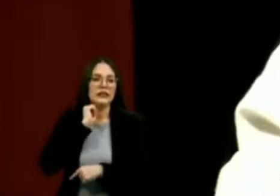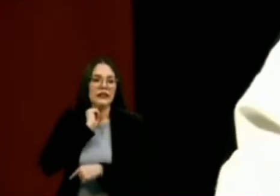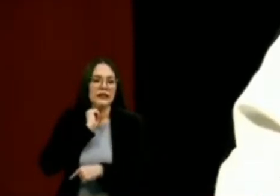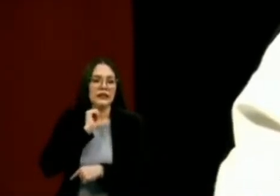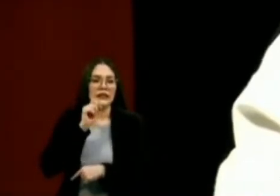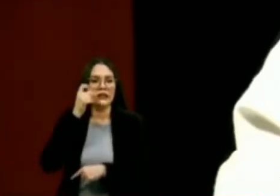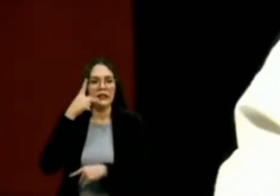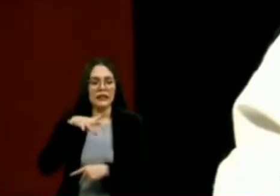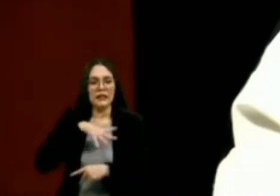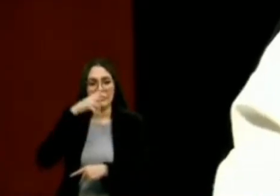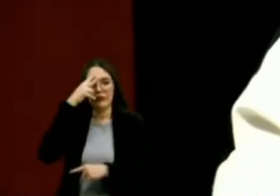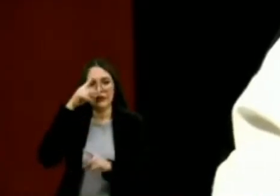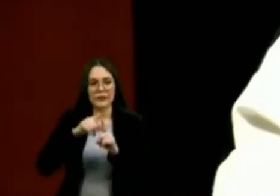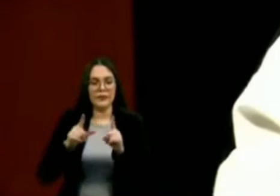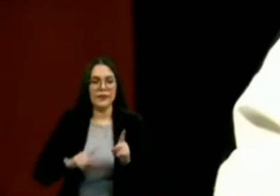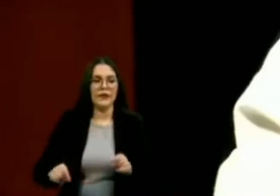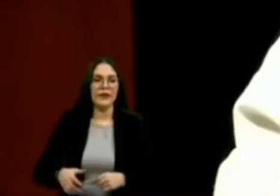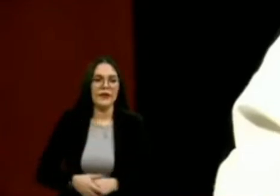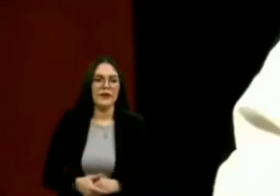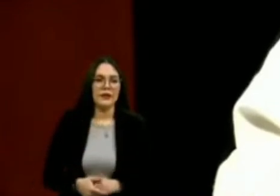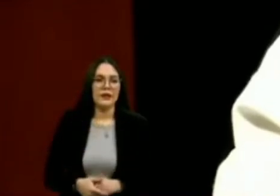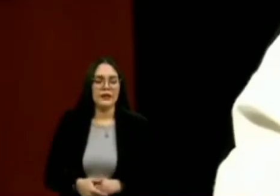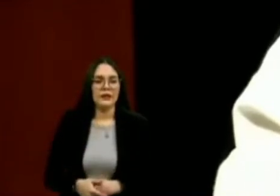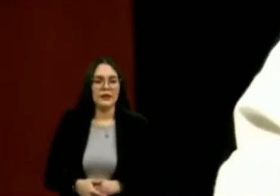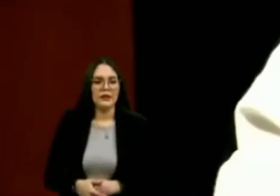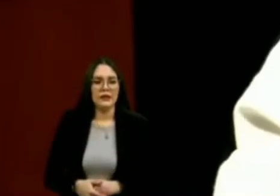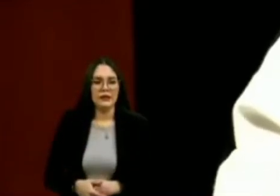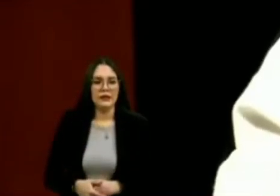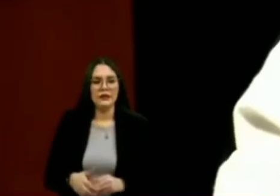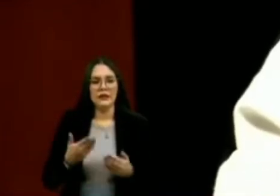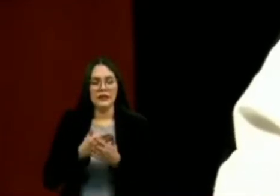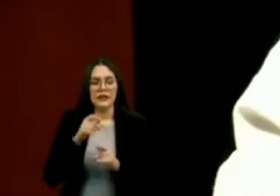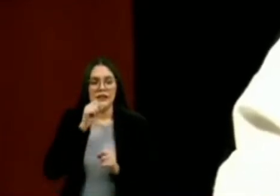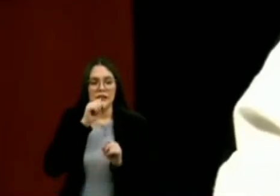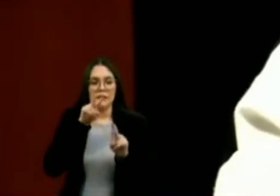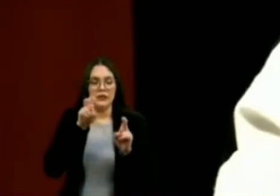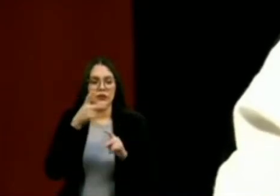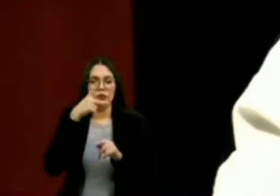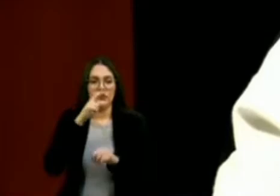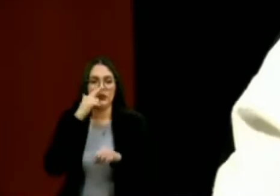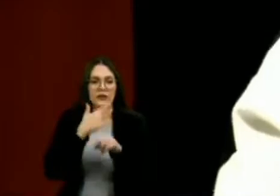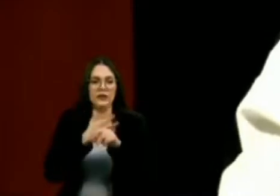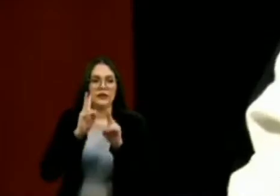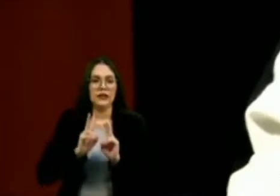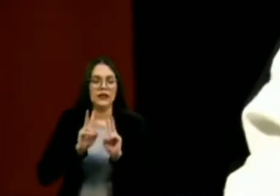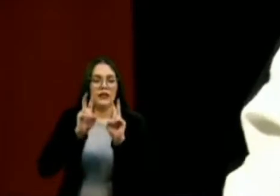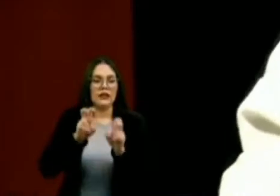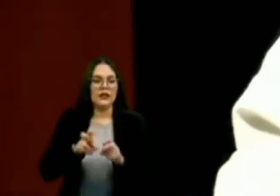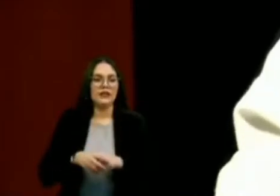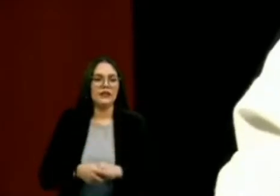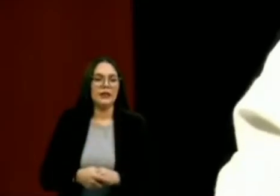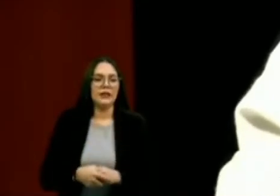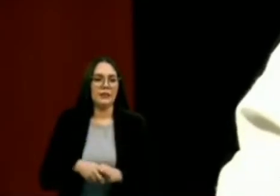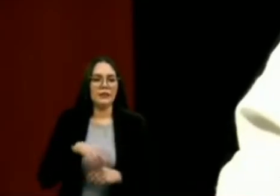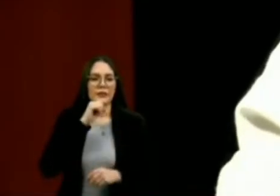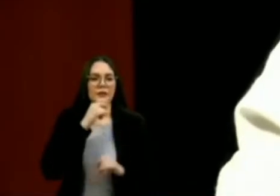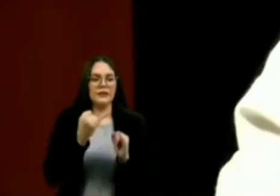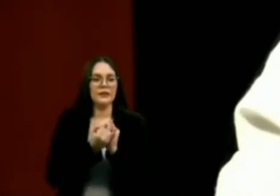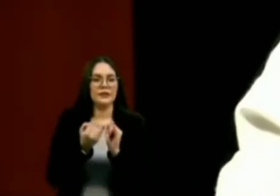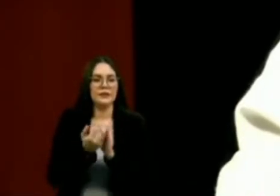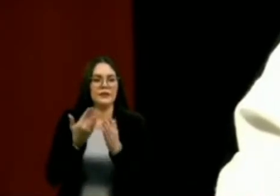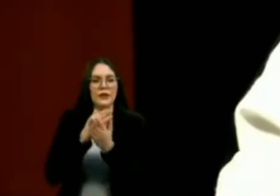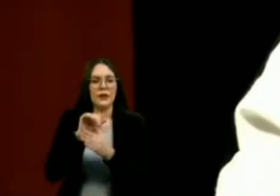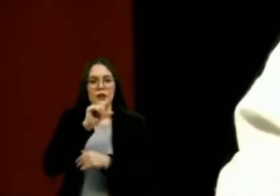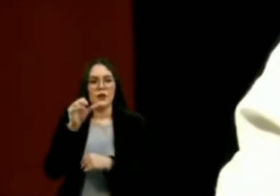audio las posturas de la senadora Lucía Trasviña a esta audiencia diferente e inteligente, la senadora por